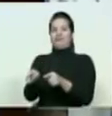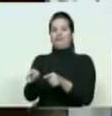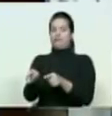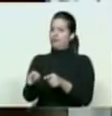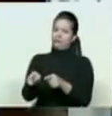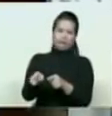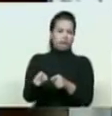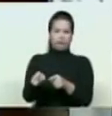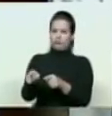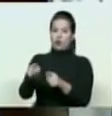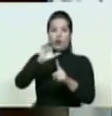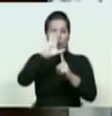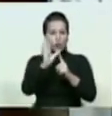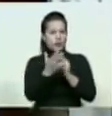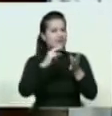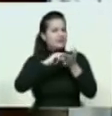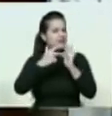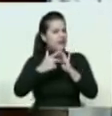Nosotros vamos además a la